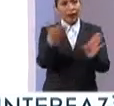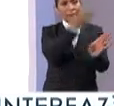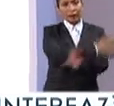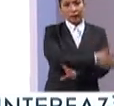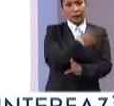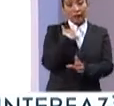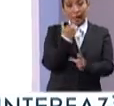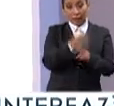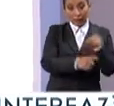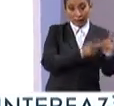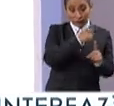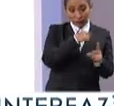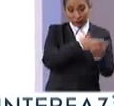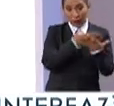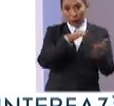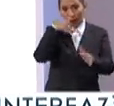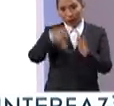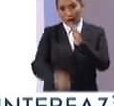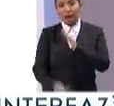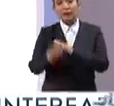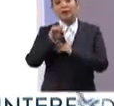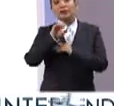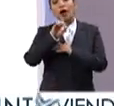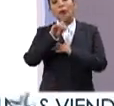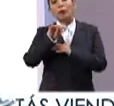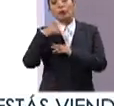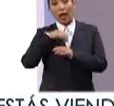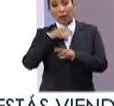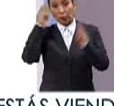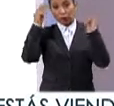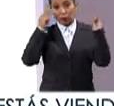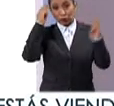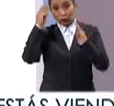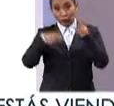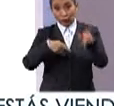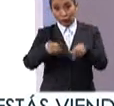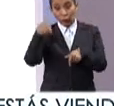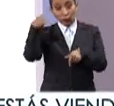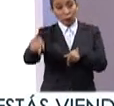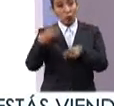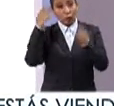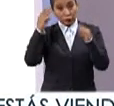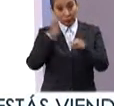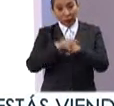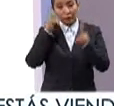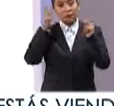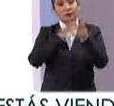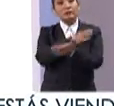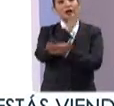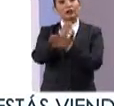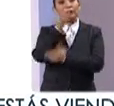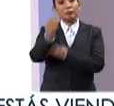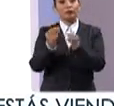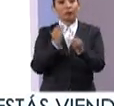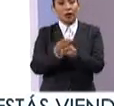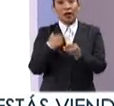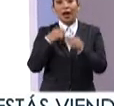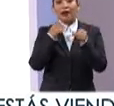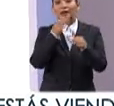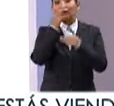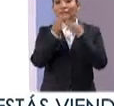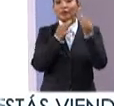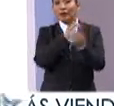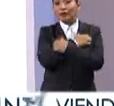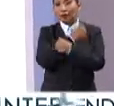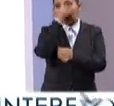el plano deportivo en sao paulo por ejemplo existe el museo de fútbol uno de los museos más también visitados en todo el mundo a la agencia informativa